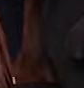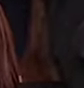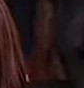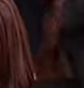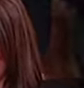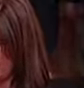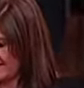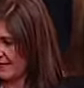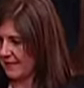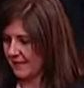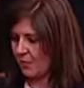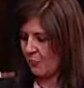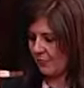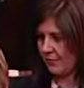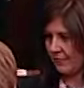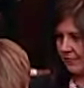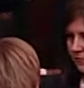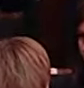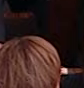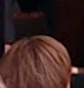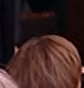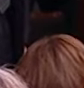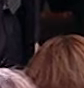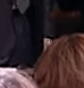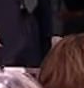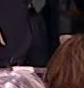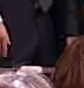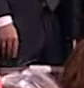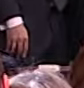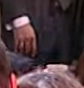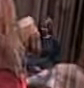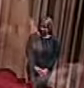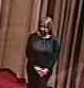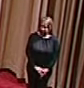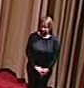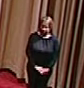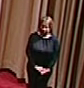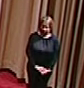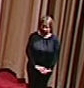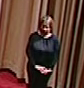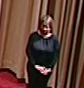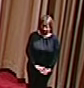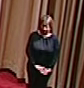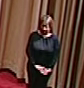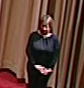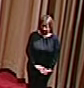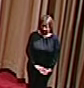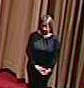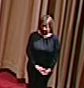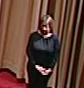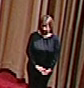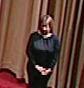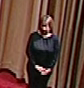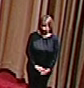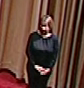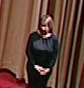Ayón, responsables también de distintas áreas municipales que van ocupando los distintos espacios. En esta disposición